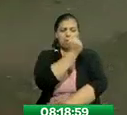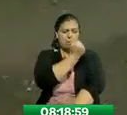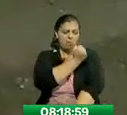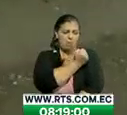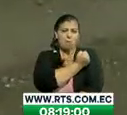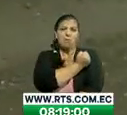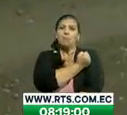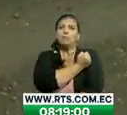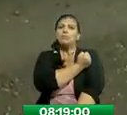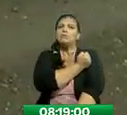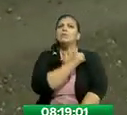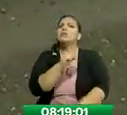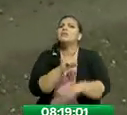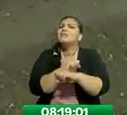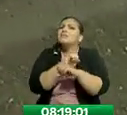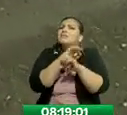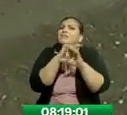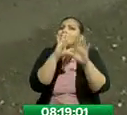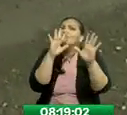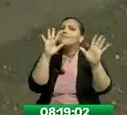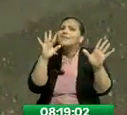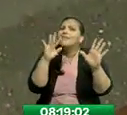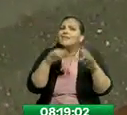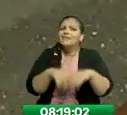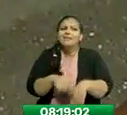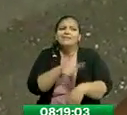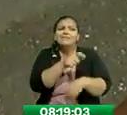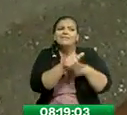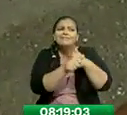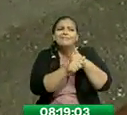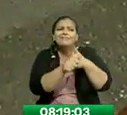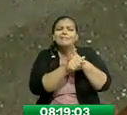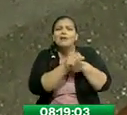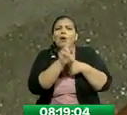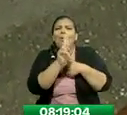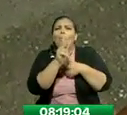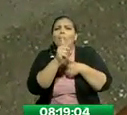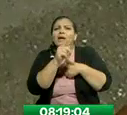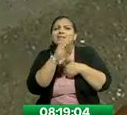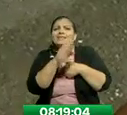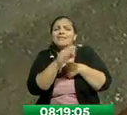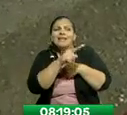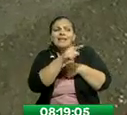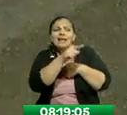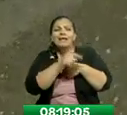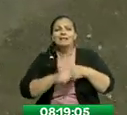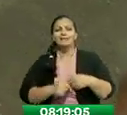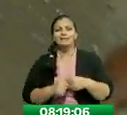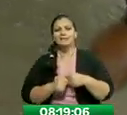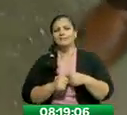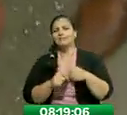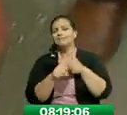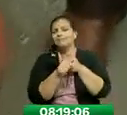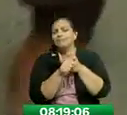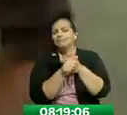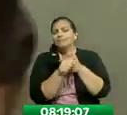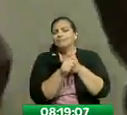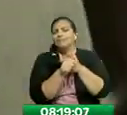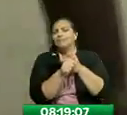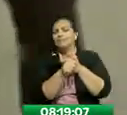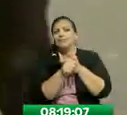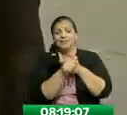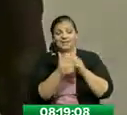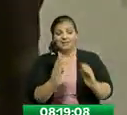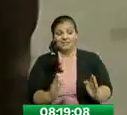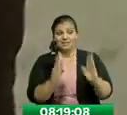del día. Y atrás de la unidad de policía comunitaria. Esto ocurrió atrás